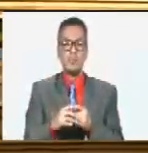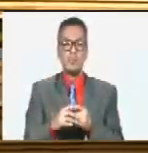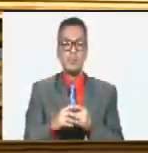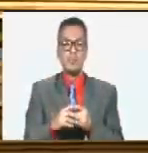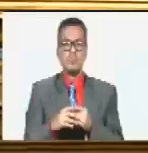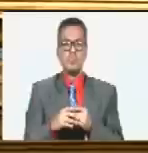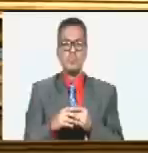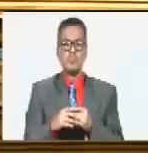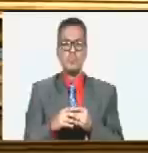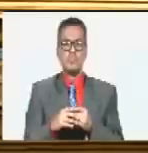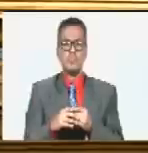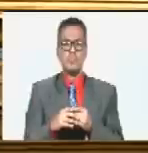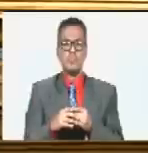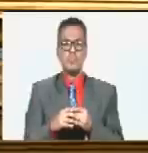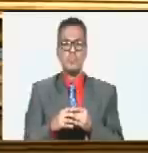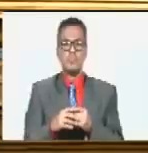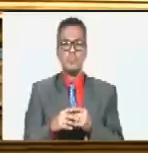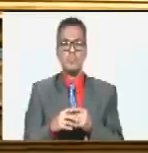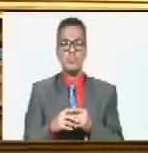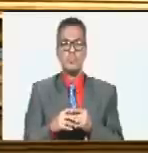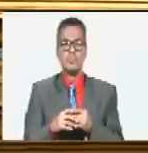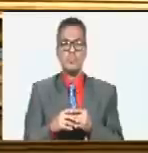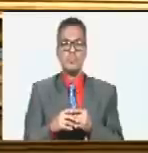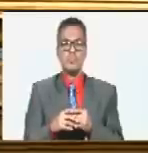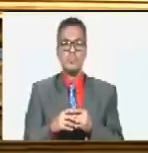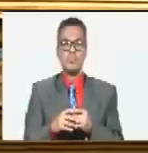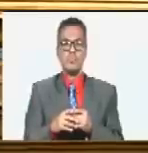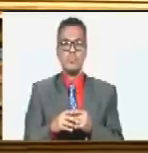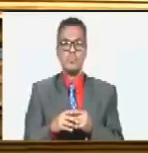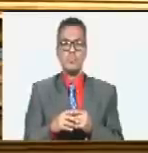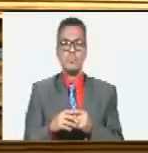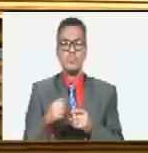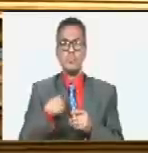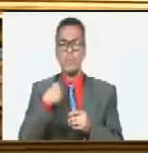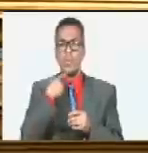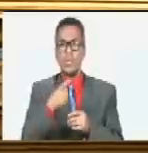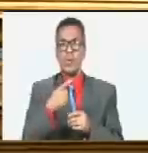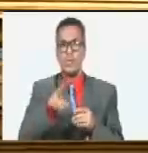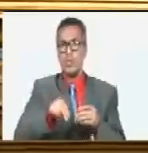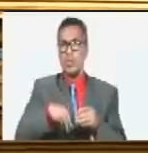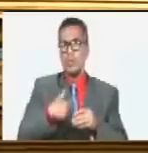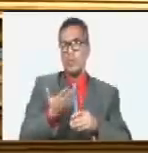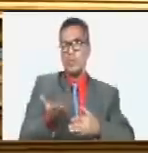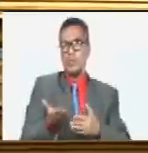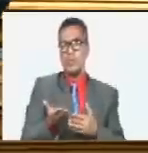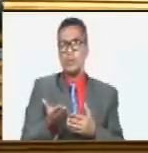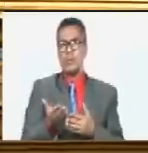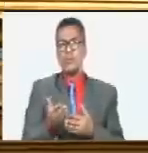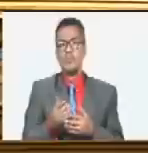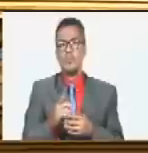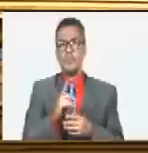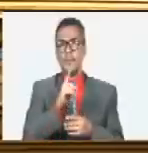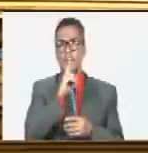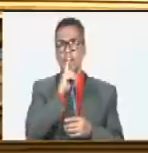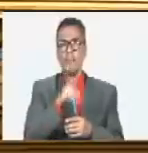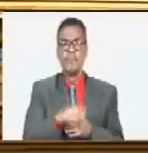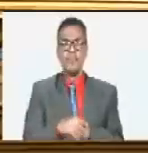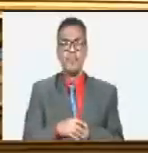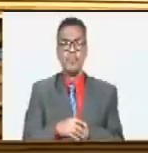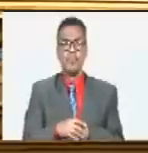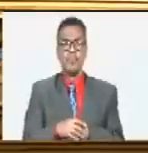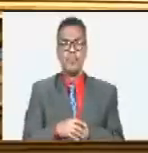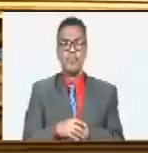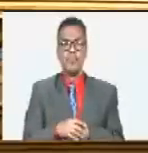estrepitosamente, afortunadamente. Pero podríamos decir afortunadamente, pero no lo fue, porque fue un invento, fue una construcción. Es decir,